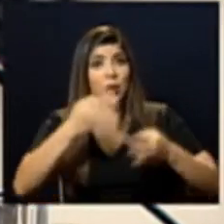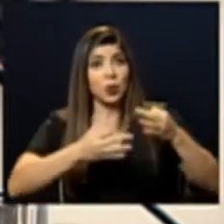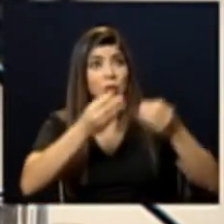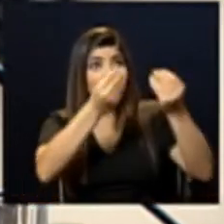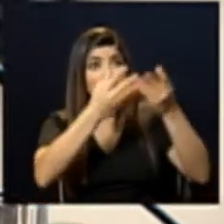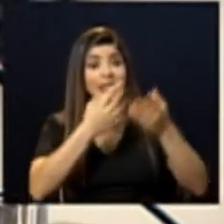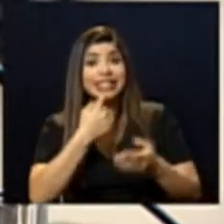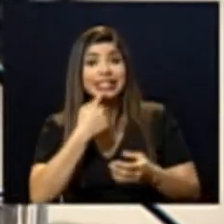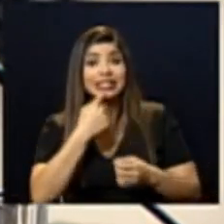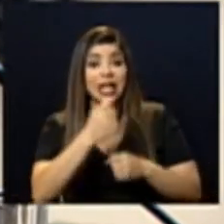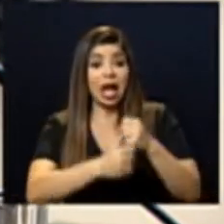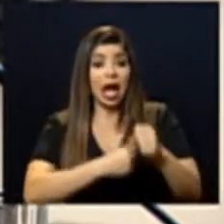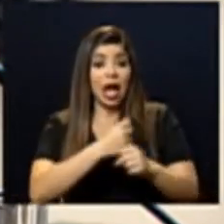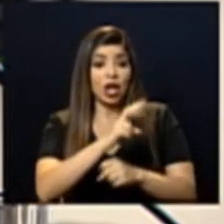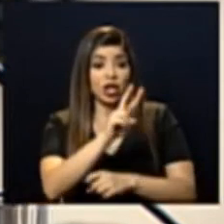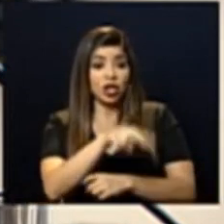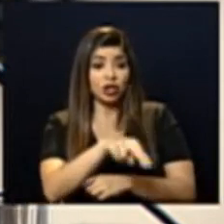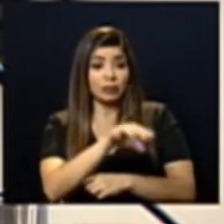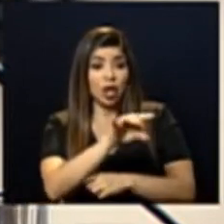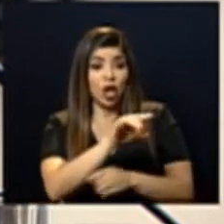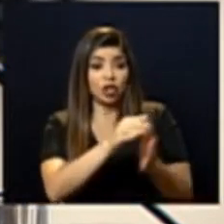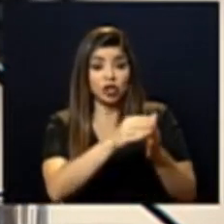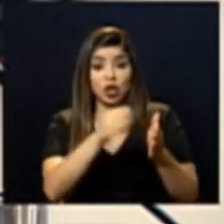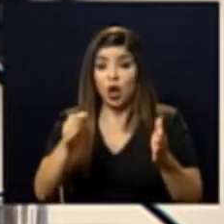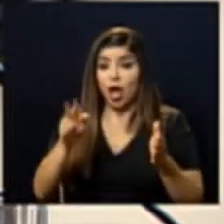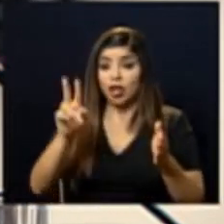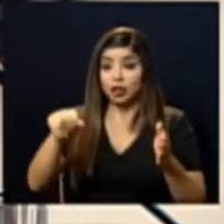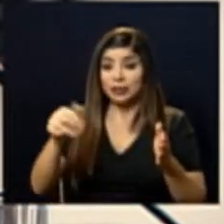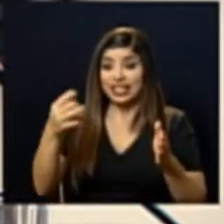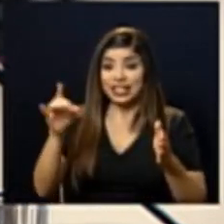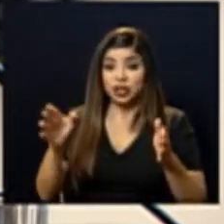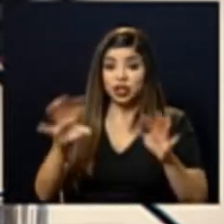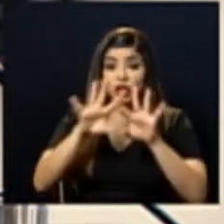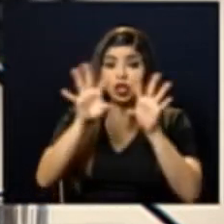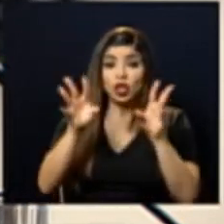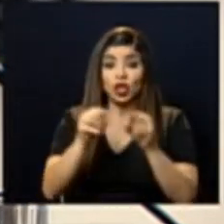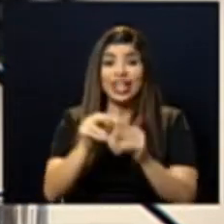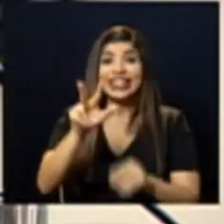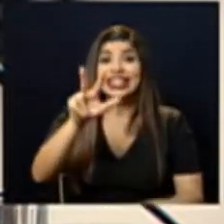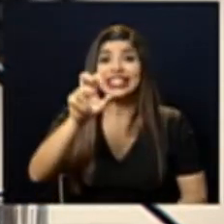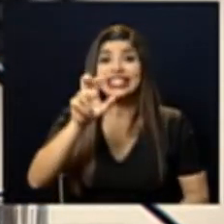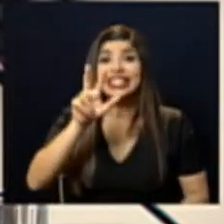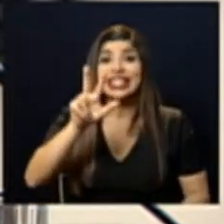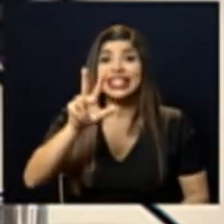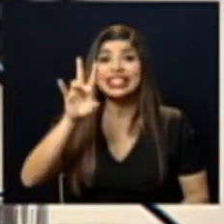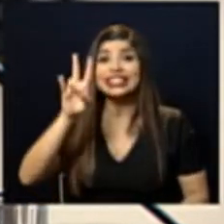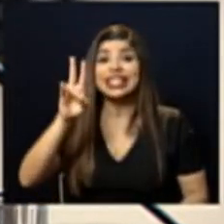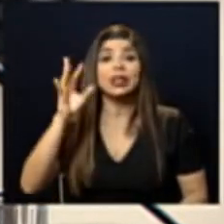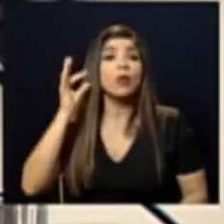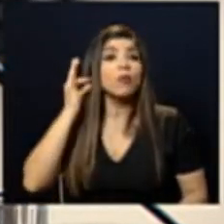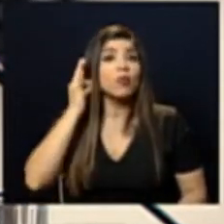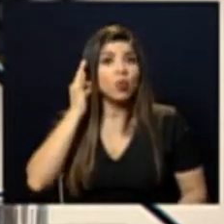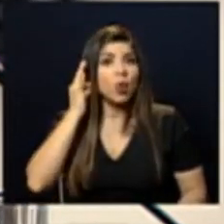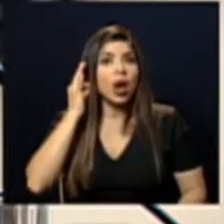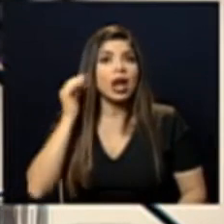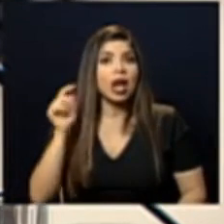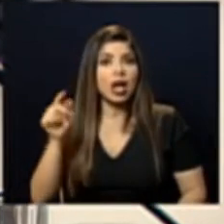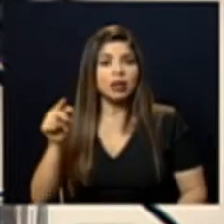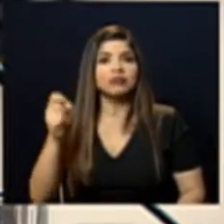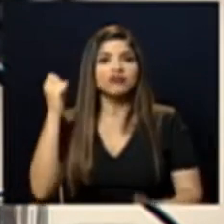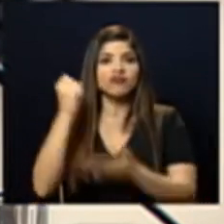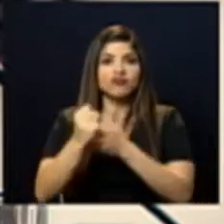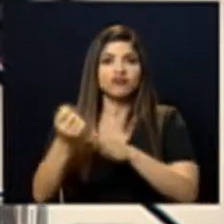indican que entre 2008 y 2018, un total de 337 mujeres fueron víctimas